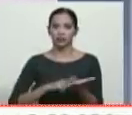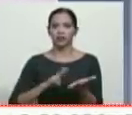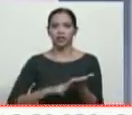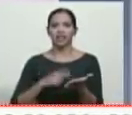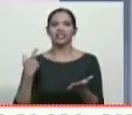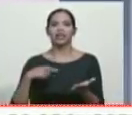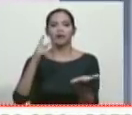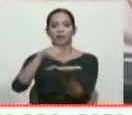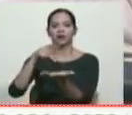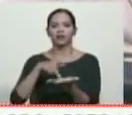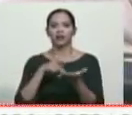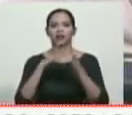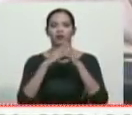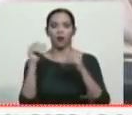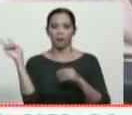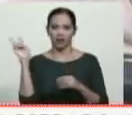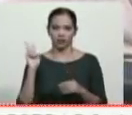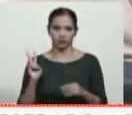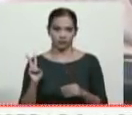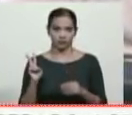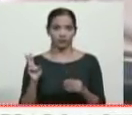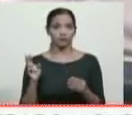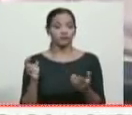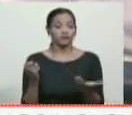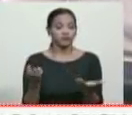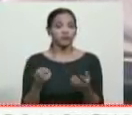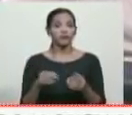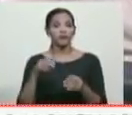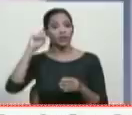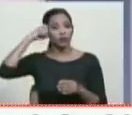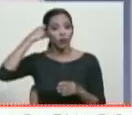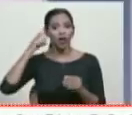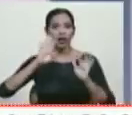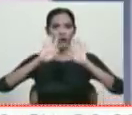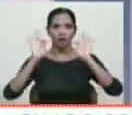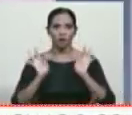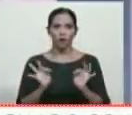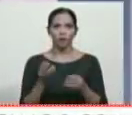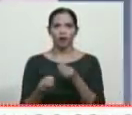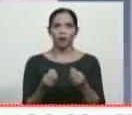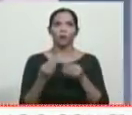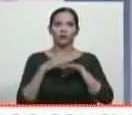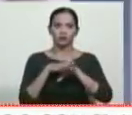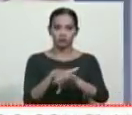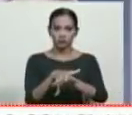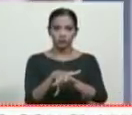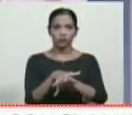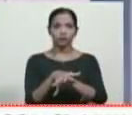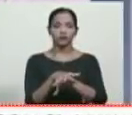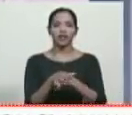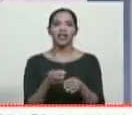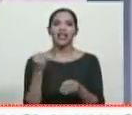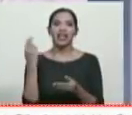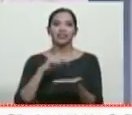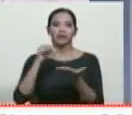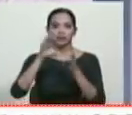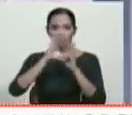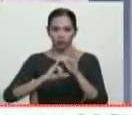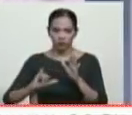todo el territorio nacional. Recuerda que la forma en cómo se integró la Asamblea Nacional Constituyente es